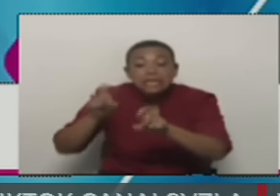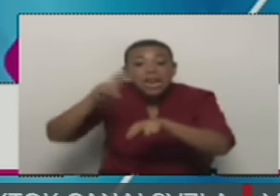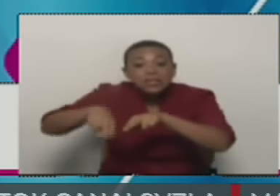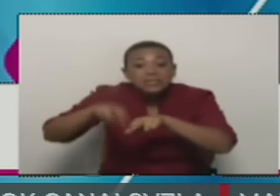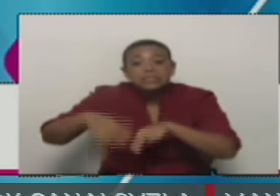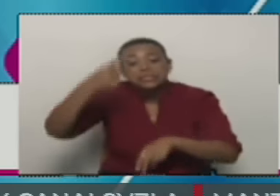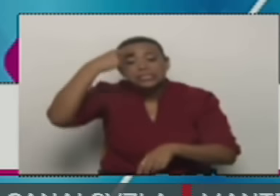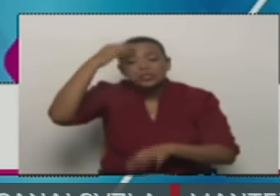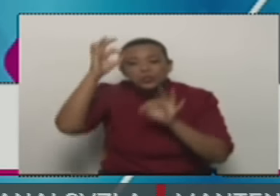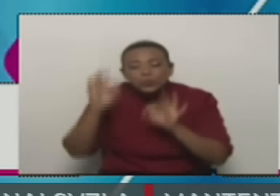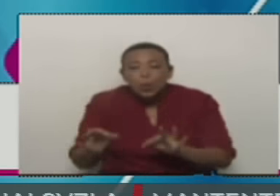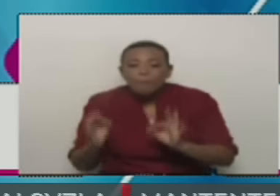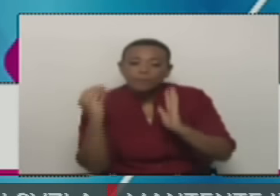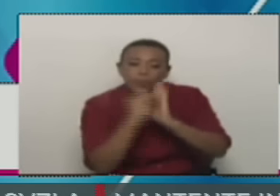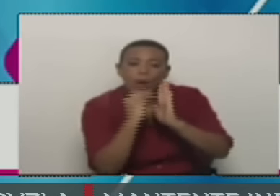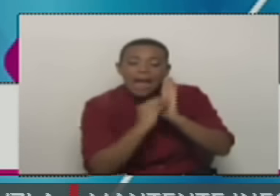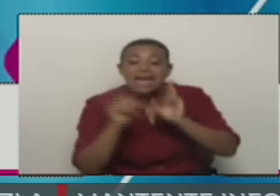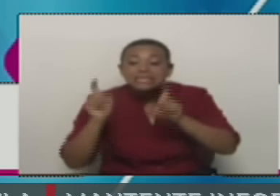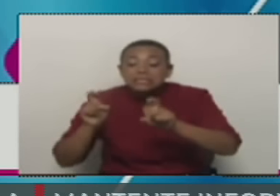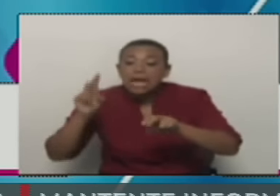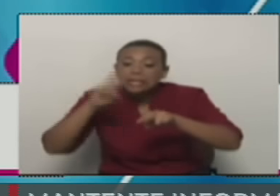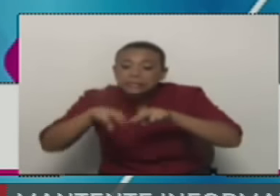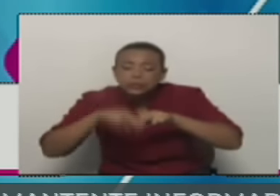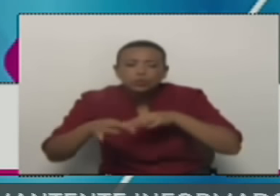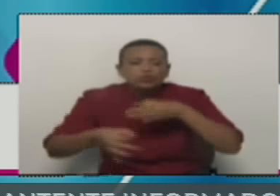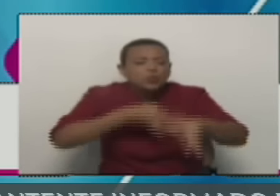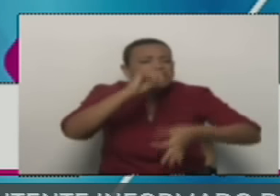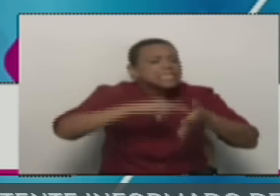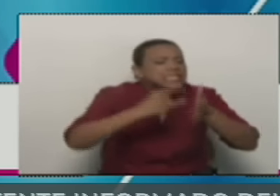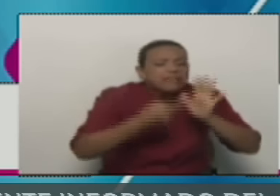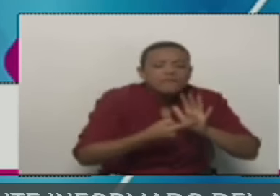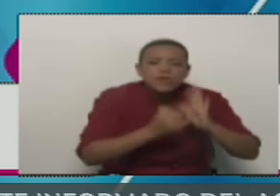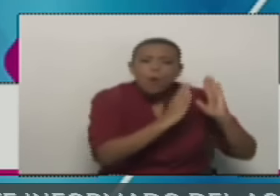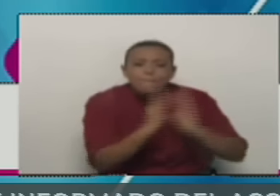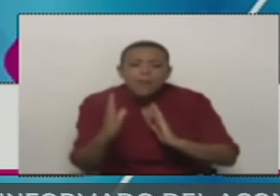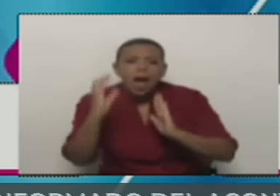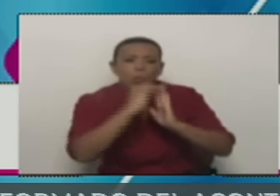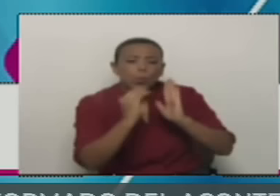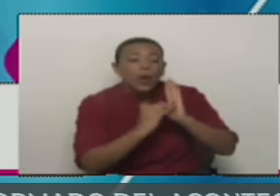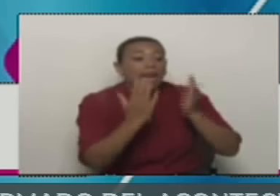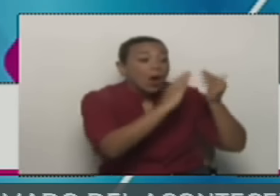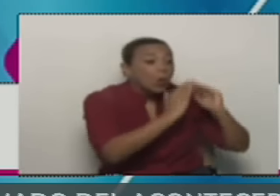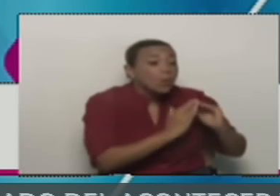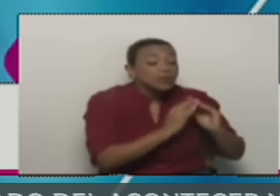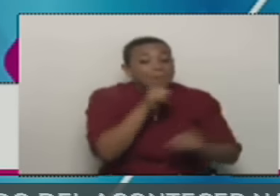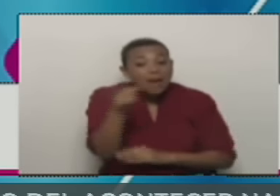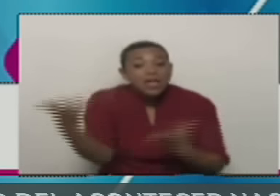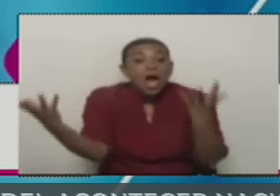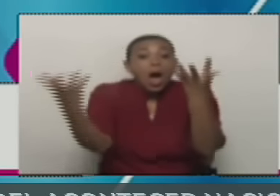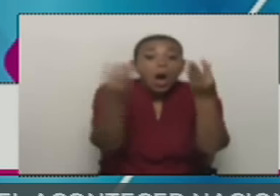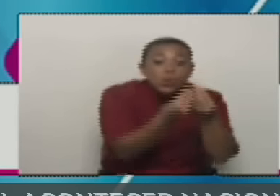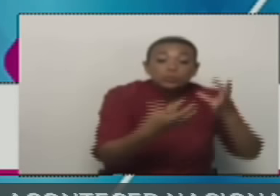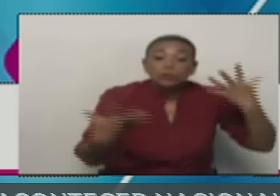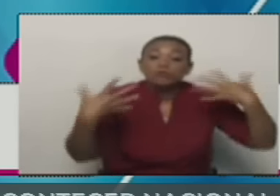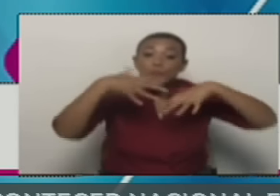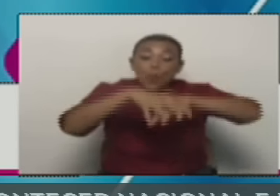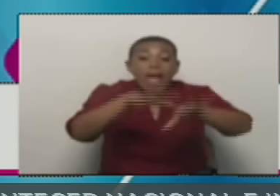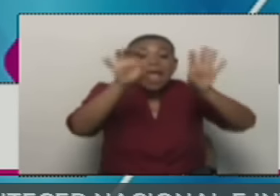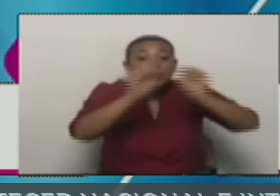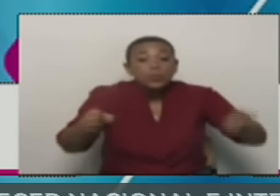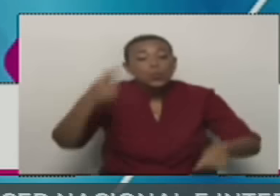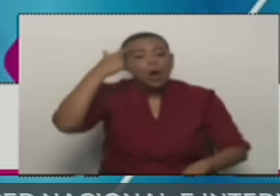entrar en el pénsul de educación, en el pénsul educativo, como un programa. La comunidad quiere que en la escuela también se eduque, se